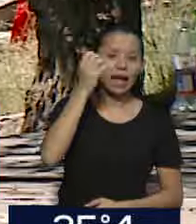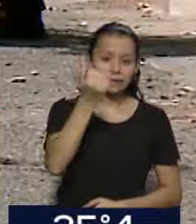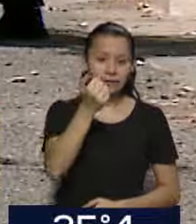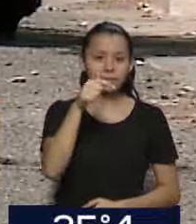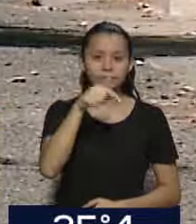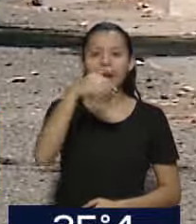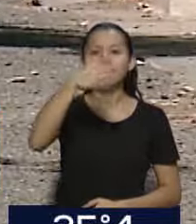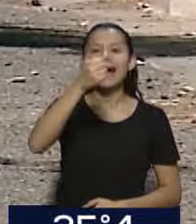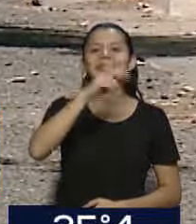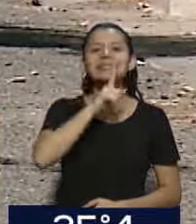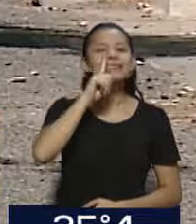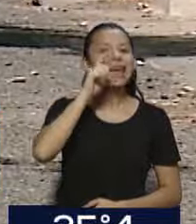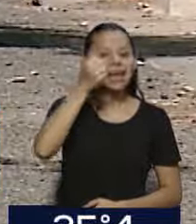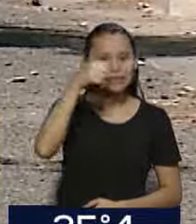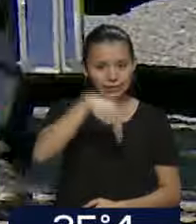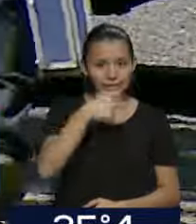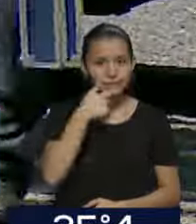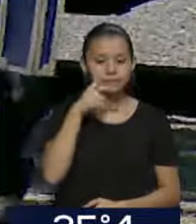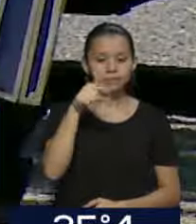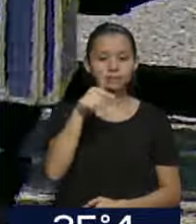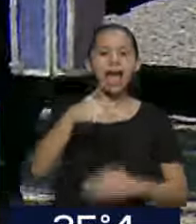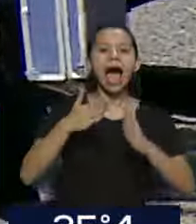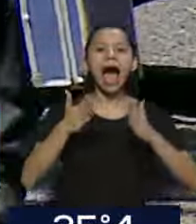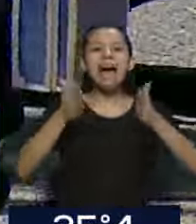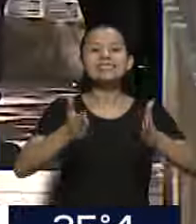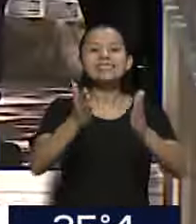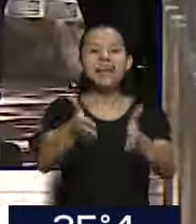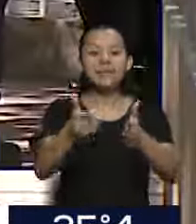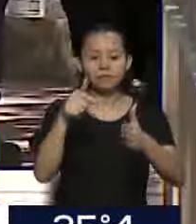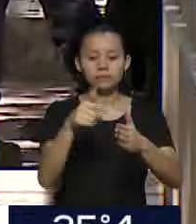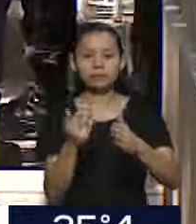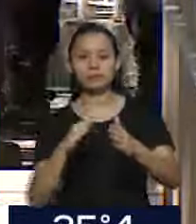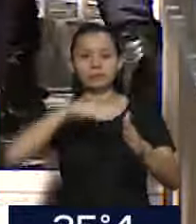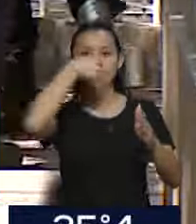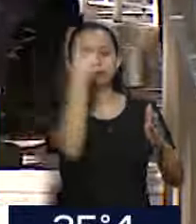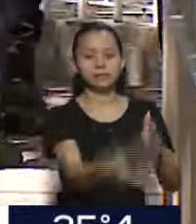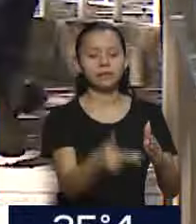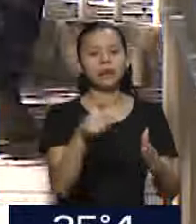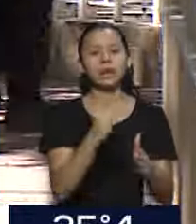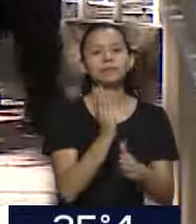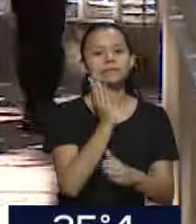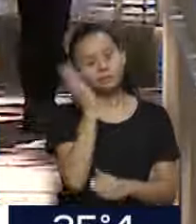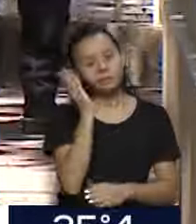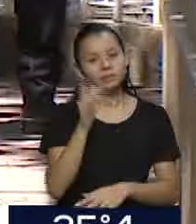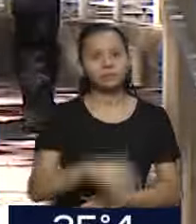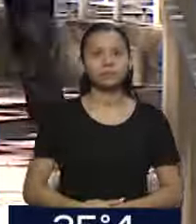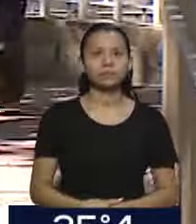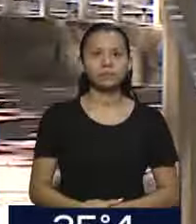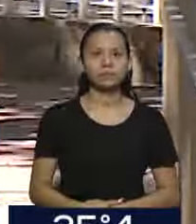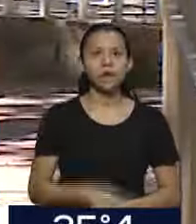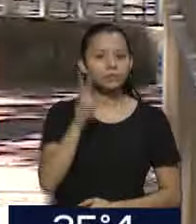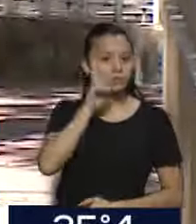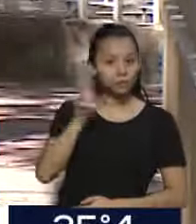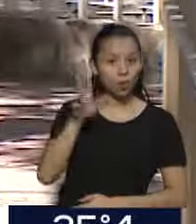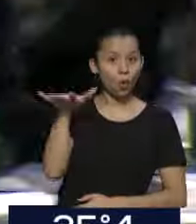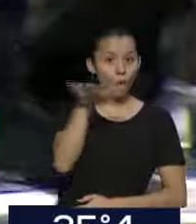salió despedido hacia una acequia y quedó inconsciente. De hecho, en la zona que estamos viendo ahora en pantalla, la